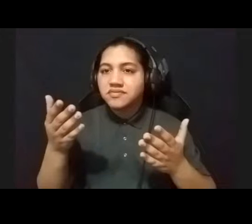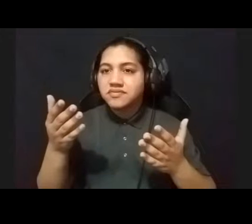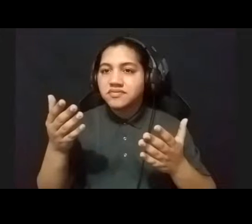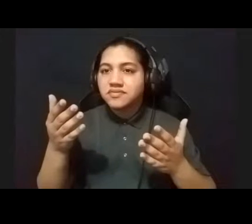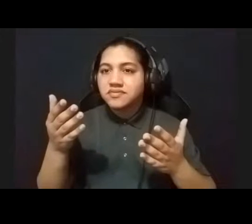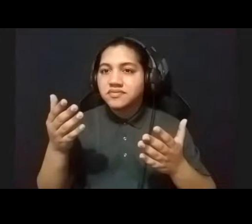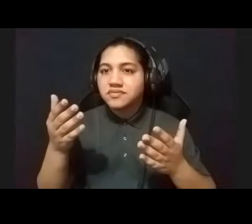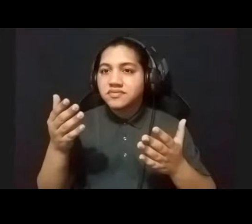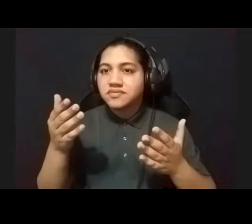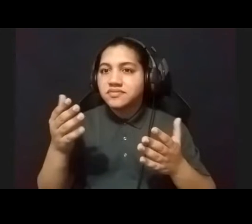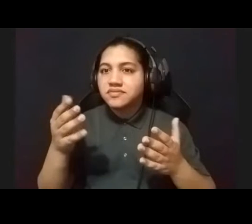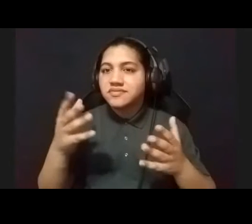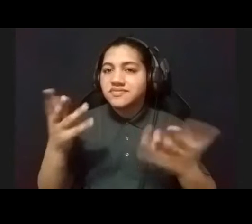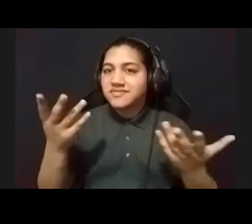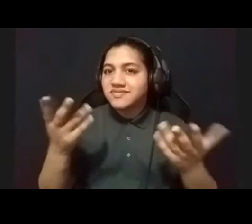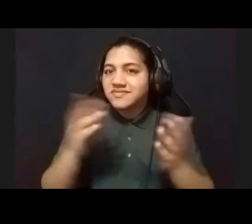Disneylandiarla?